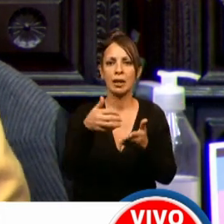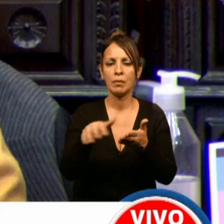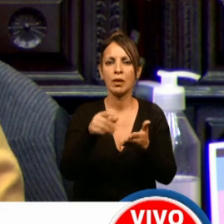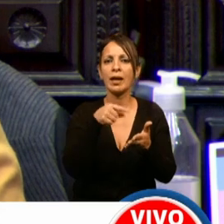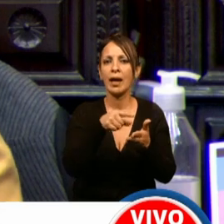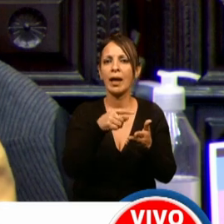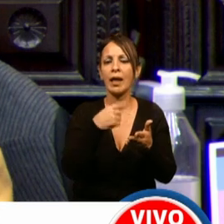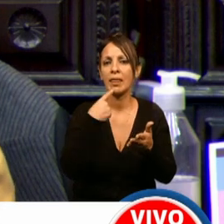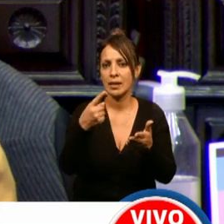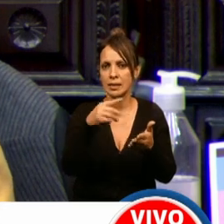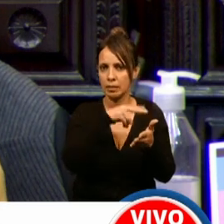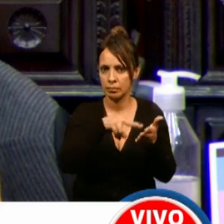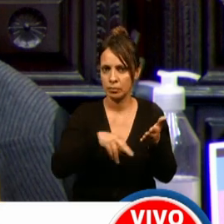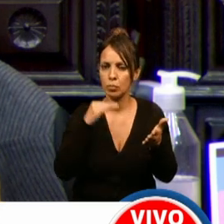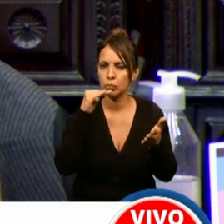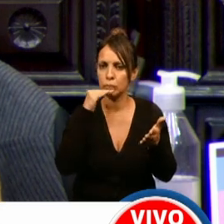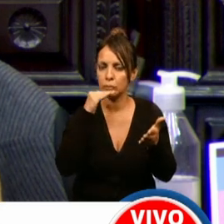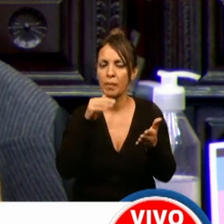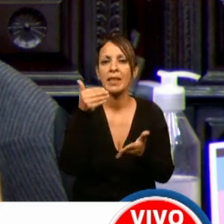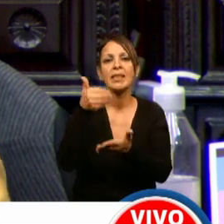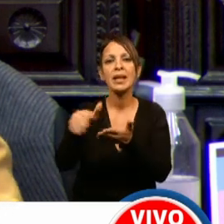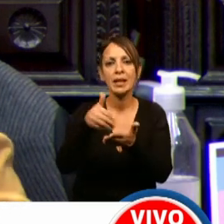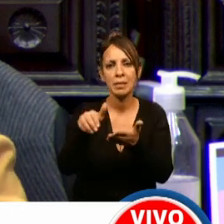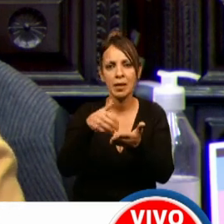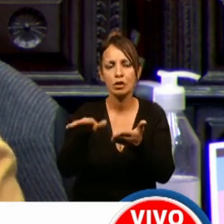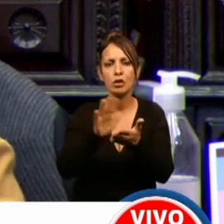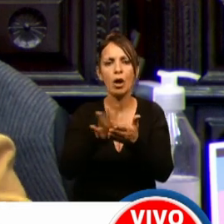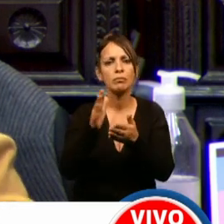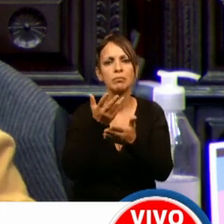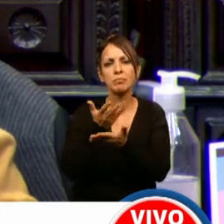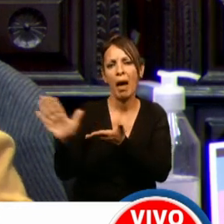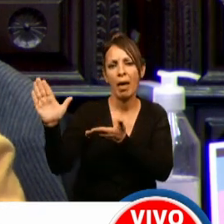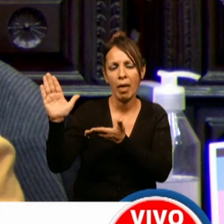siguientes voy a leerlo la discriminación y marginación